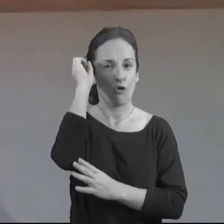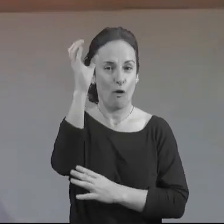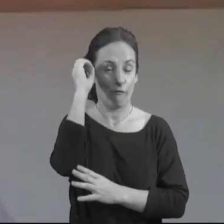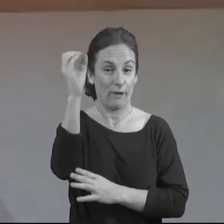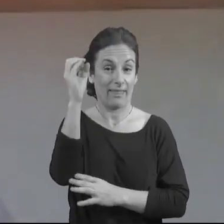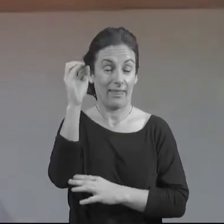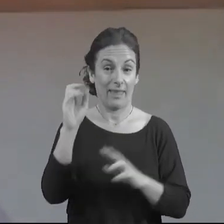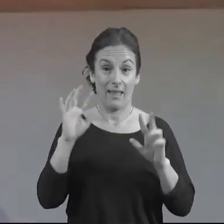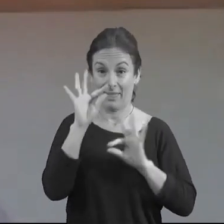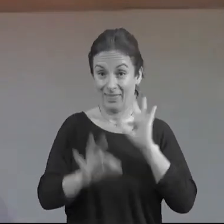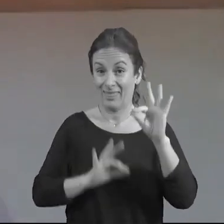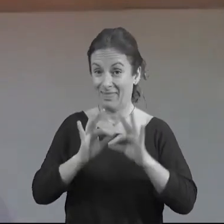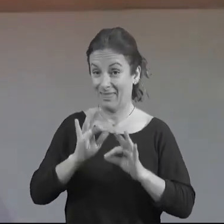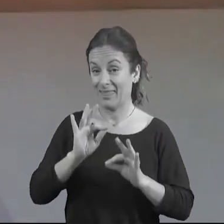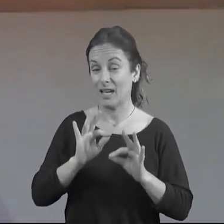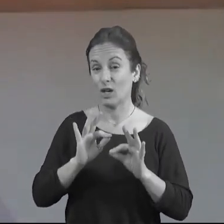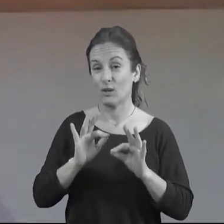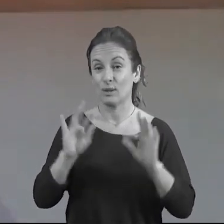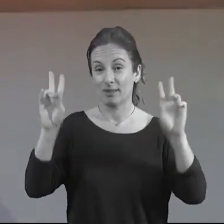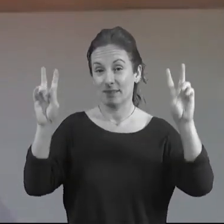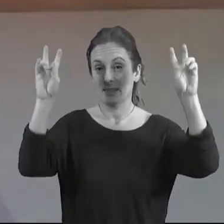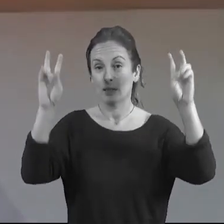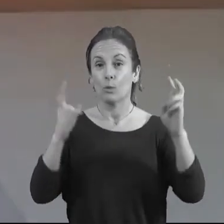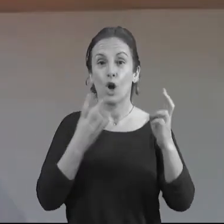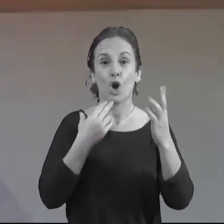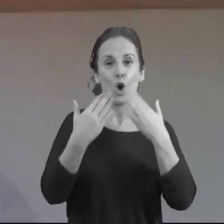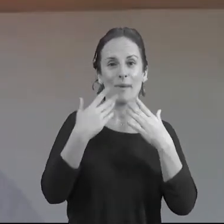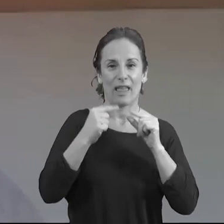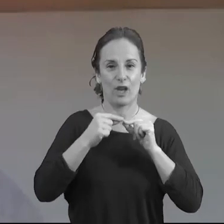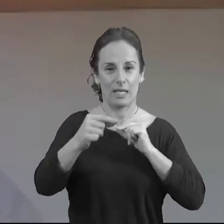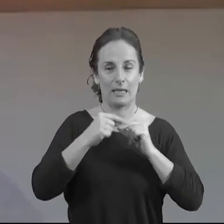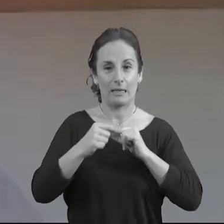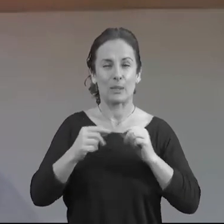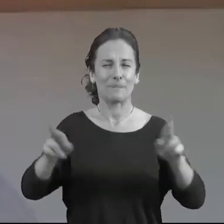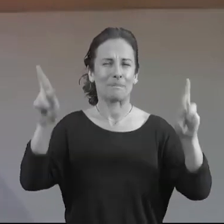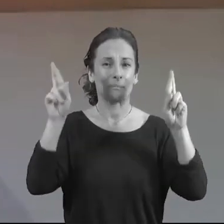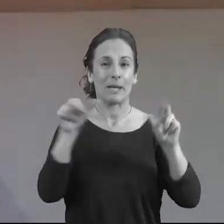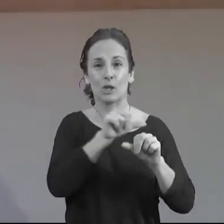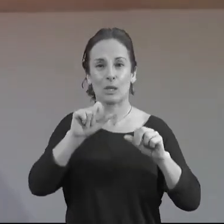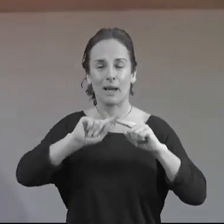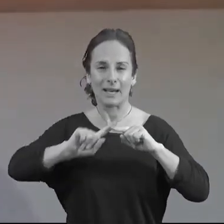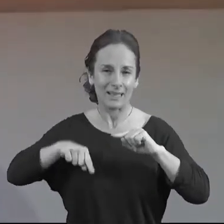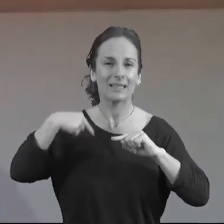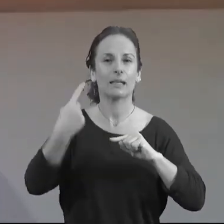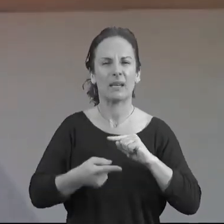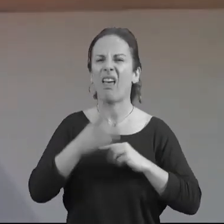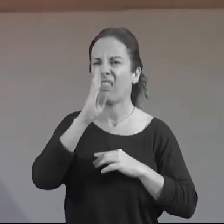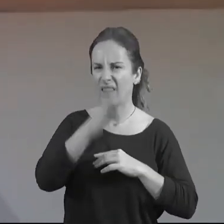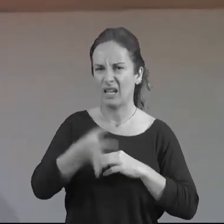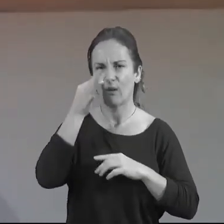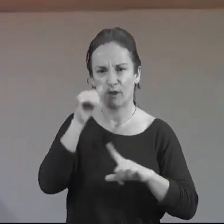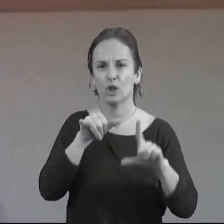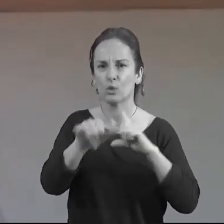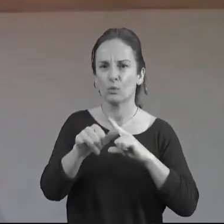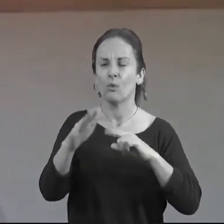y con nuestras conversaciones en línea. Espero que la semana que viene sí que pueda ser en directo. Y sin más,